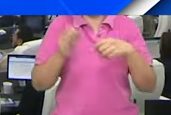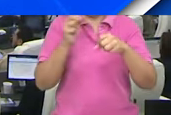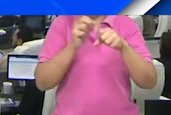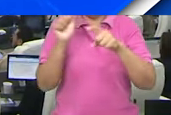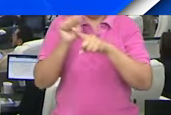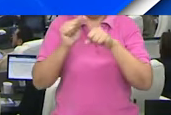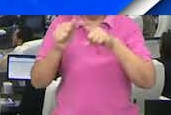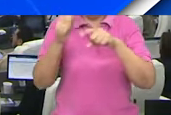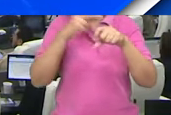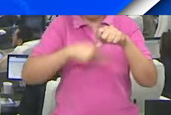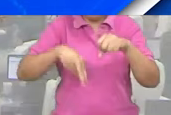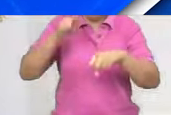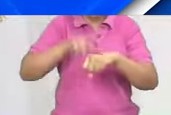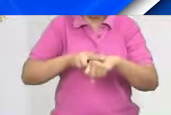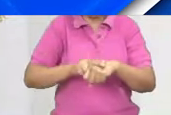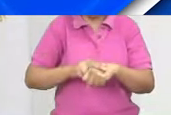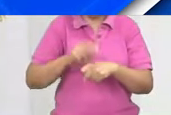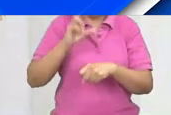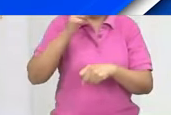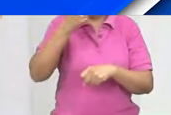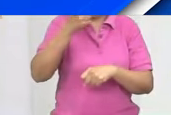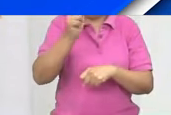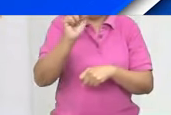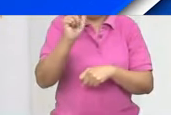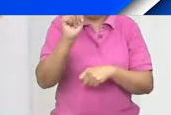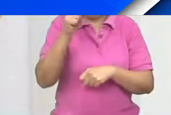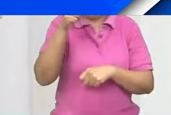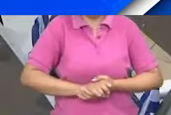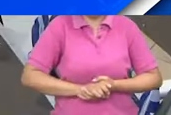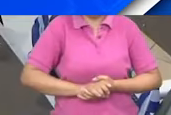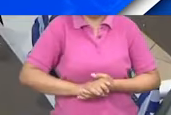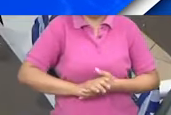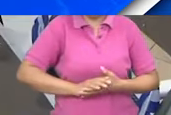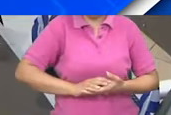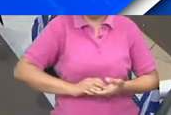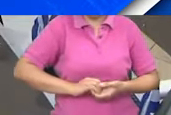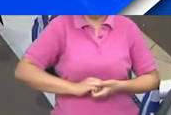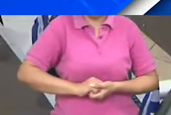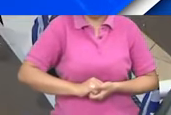2022. En esa fecha, dicha entidad fiscalizadora recibió